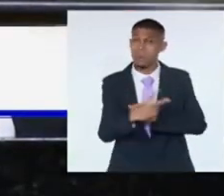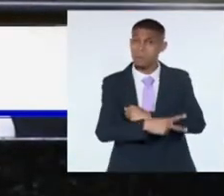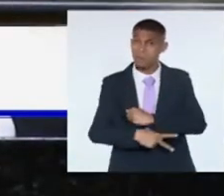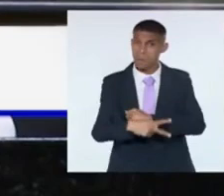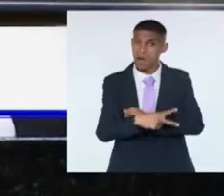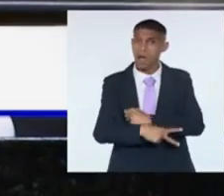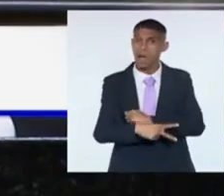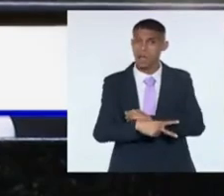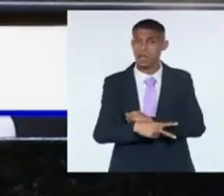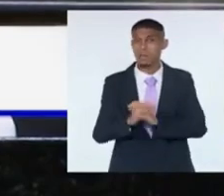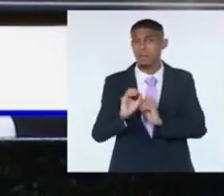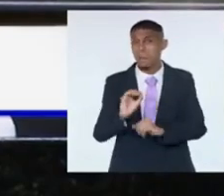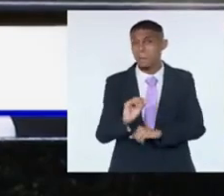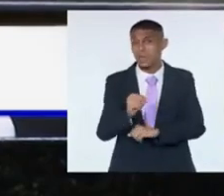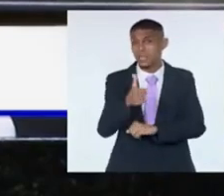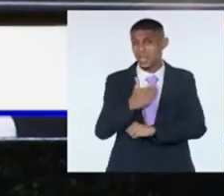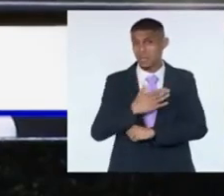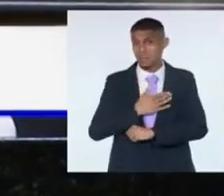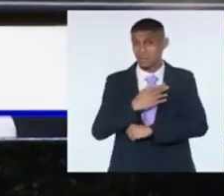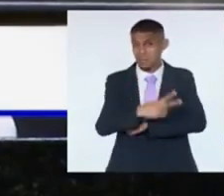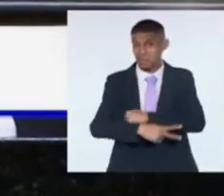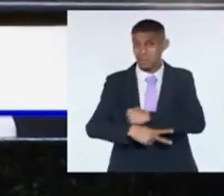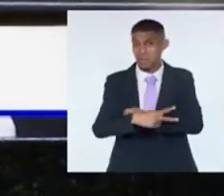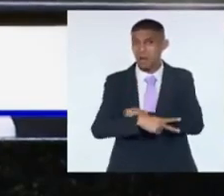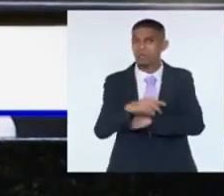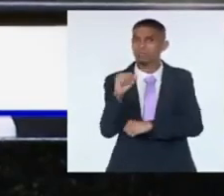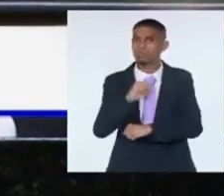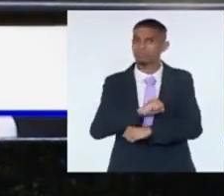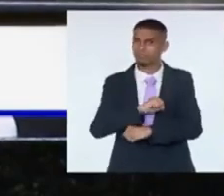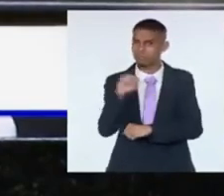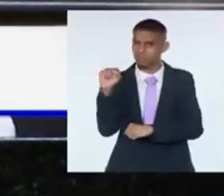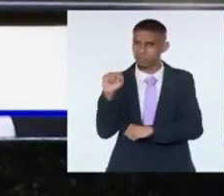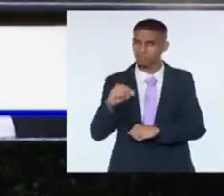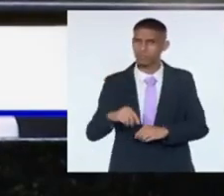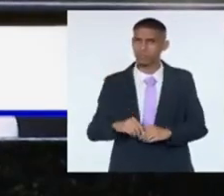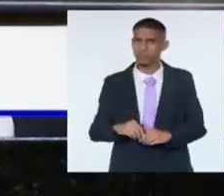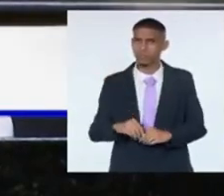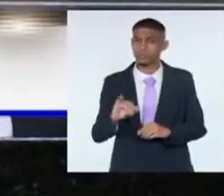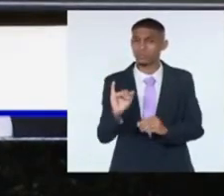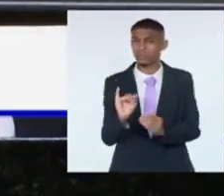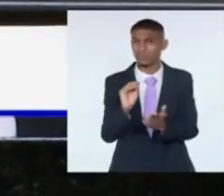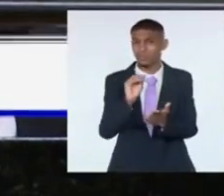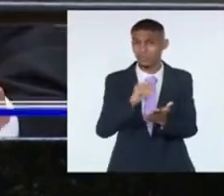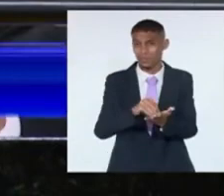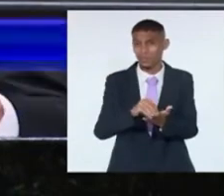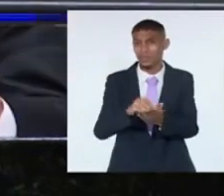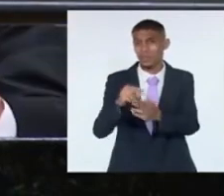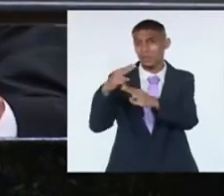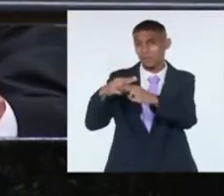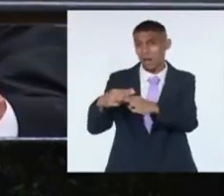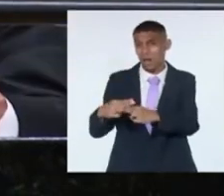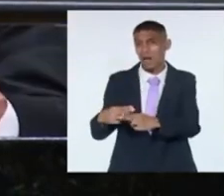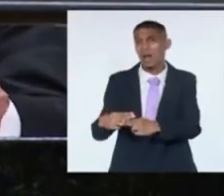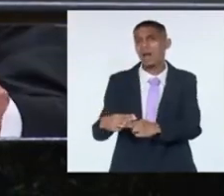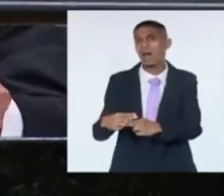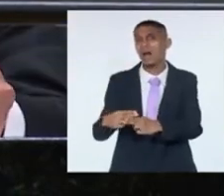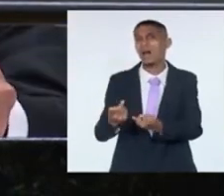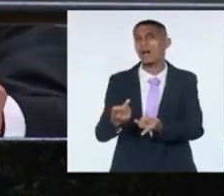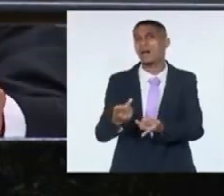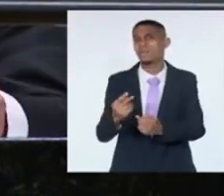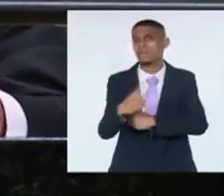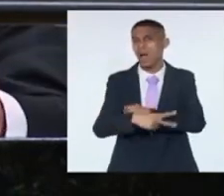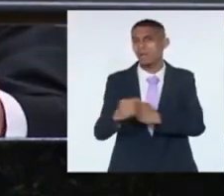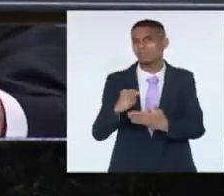un presidente mi país sugirió y lo logró que se le incluyeran la lista de países terroristas solo